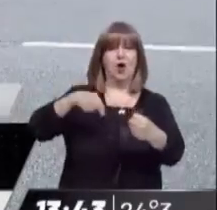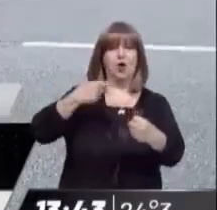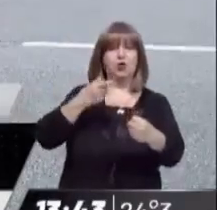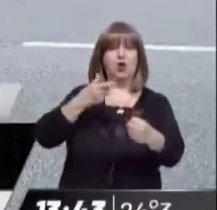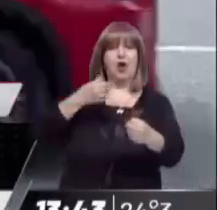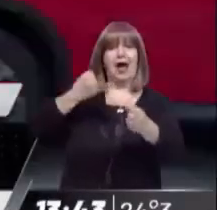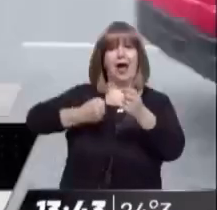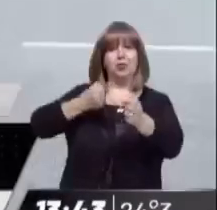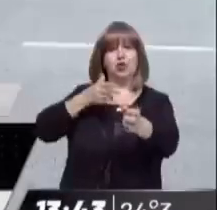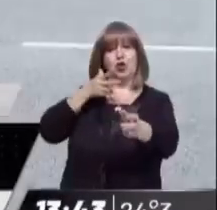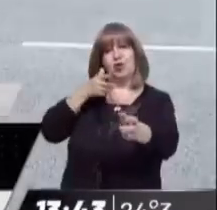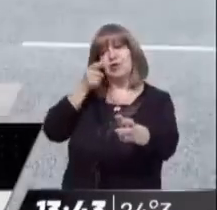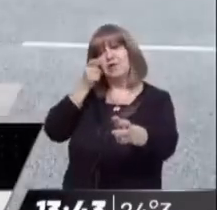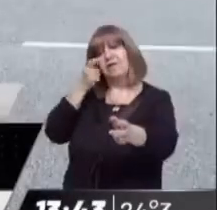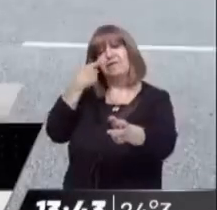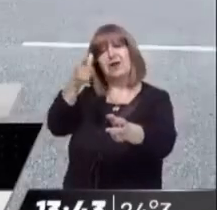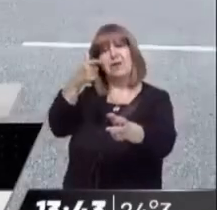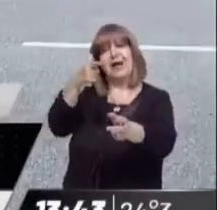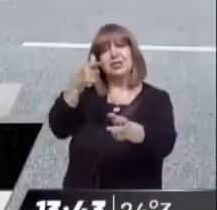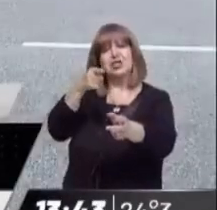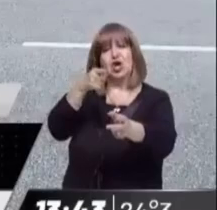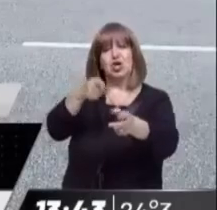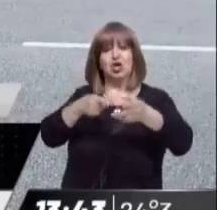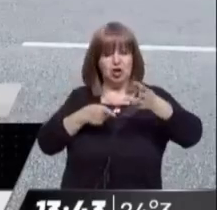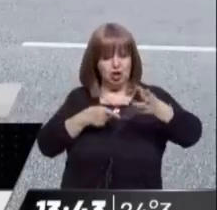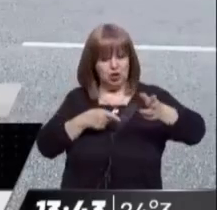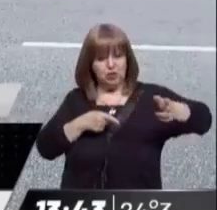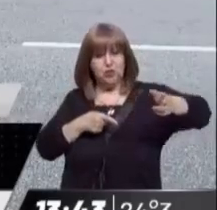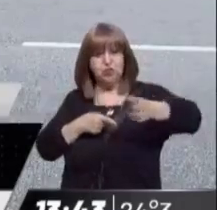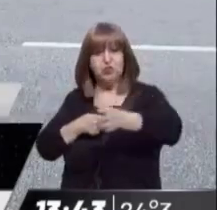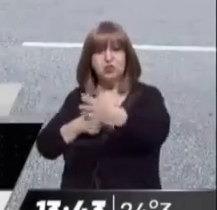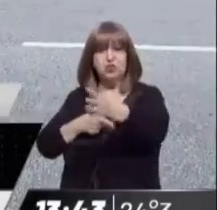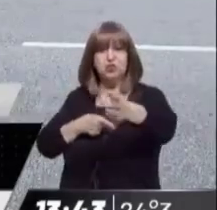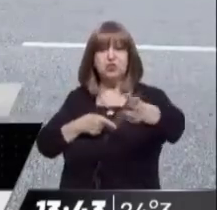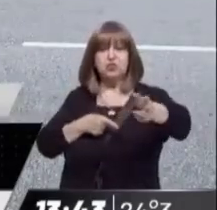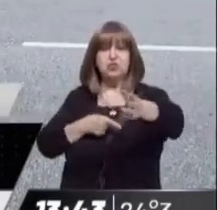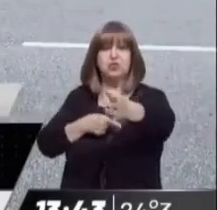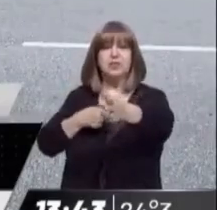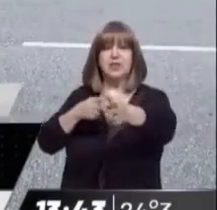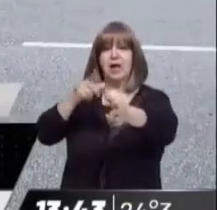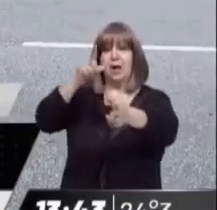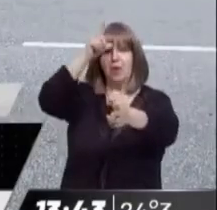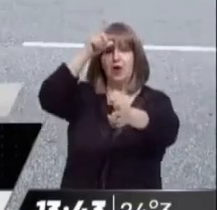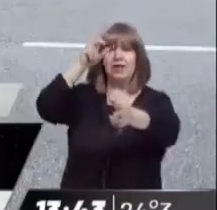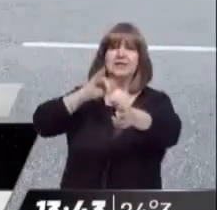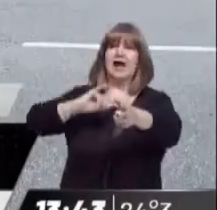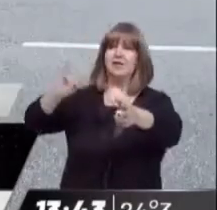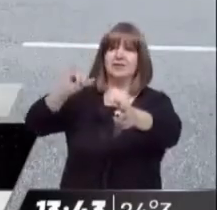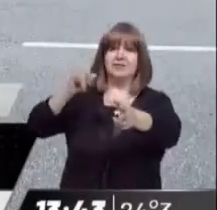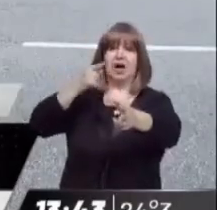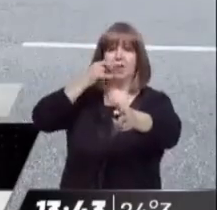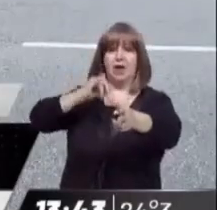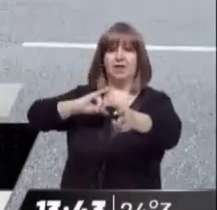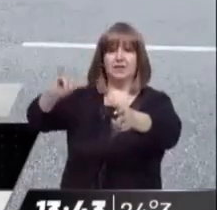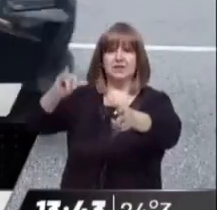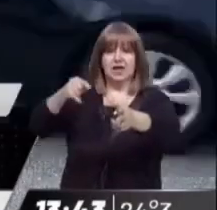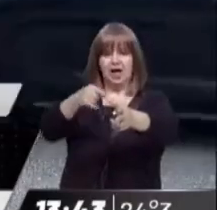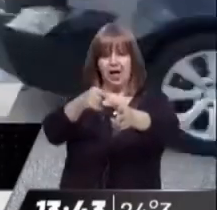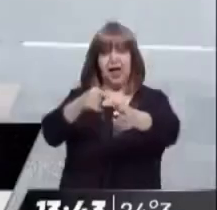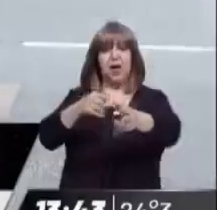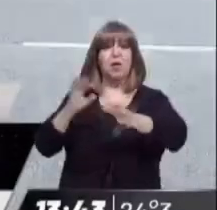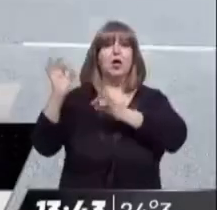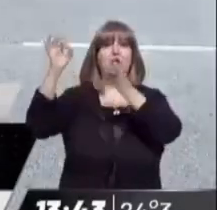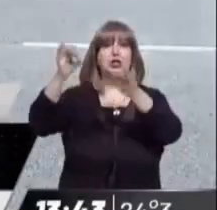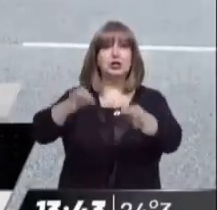también con su propia cámara y las a la policía bueno Qué hizo la policía la descubrió la